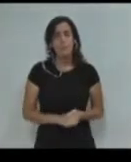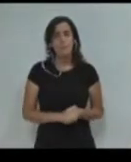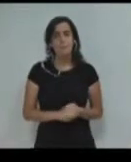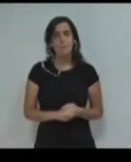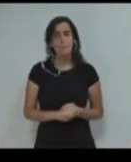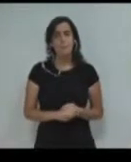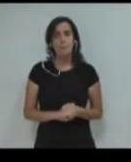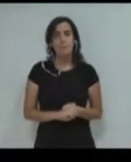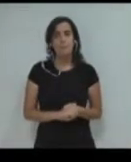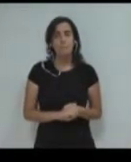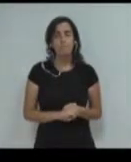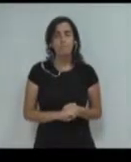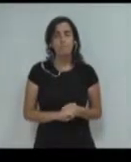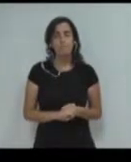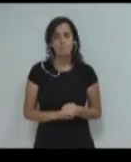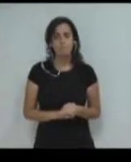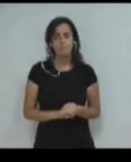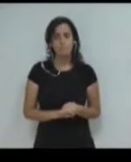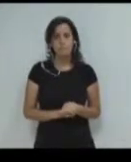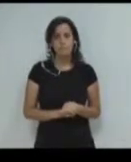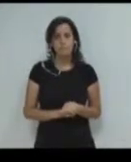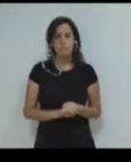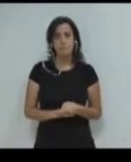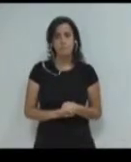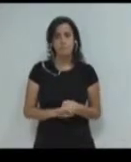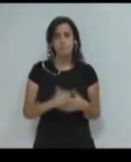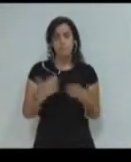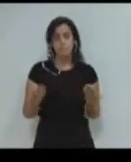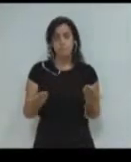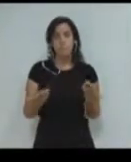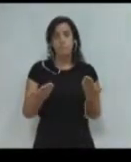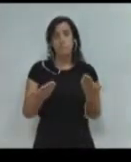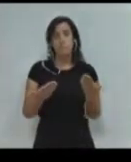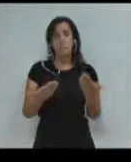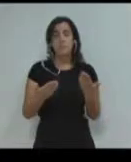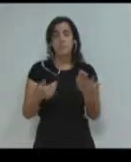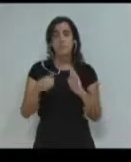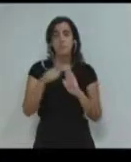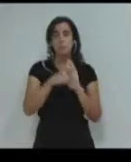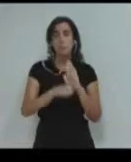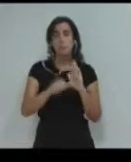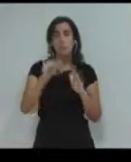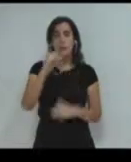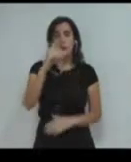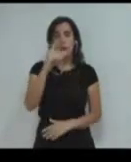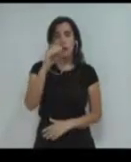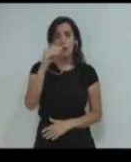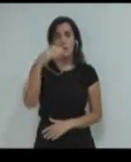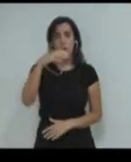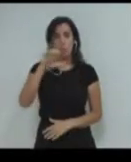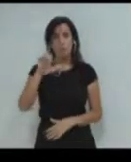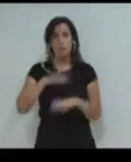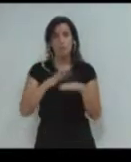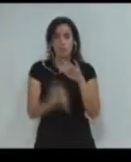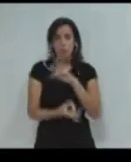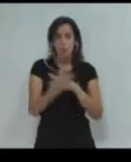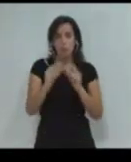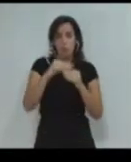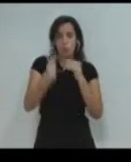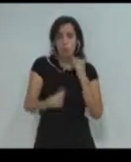Pues ahí está el programa de Adobe para crear documentos